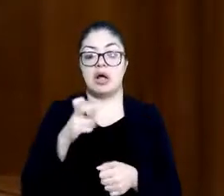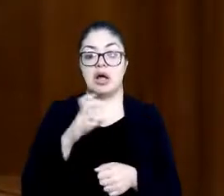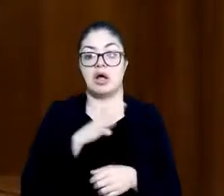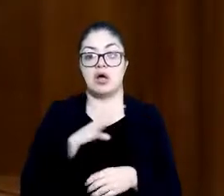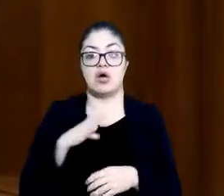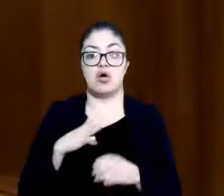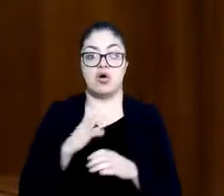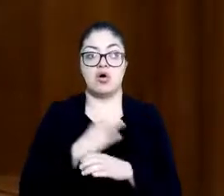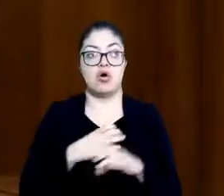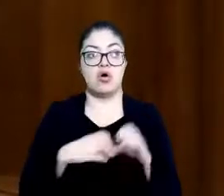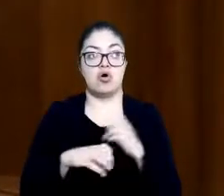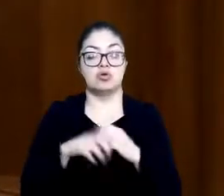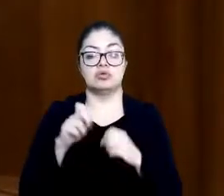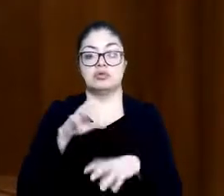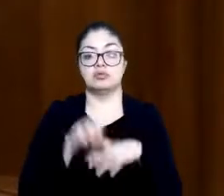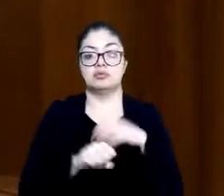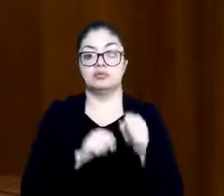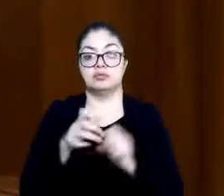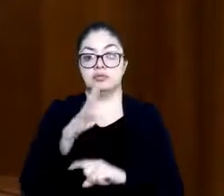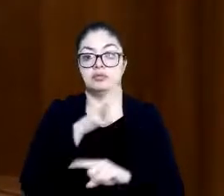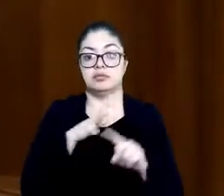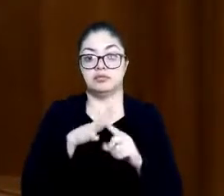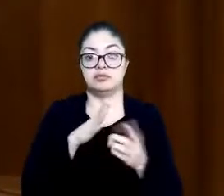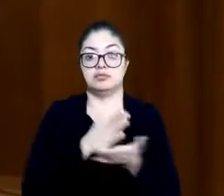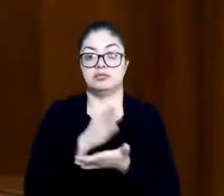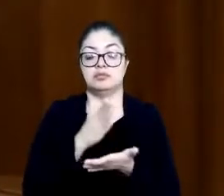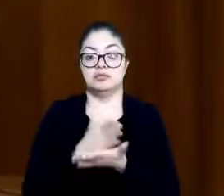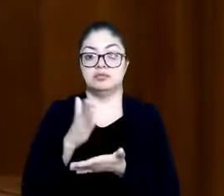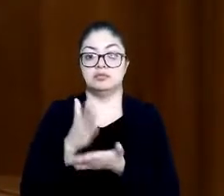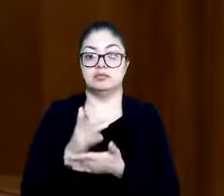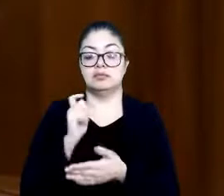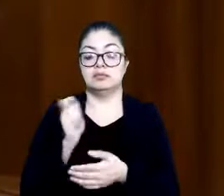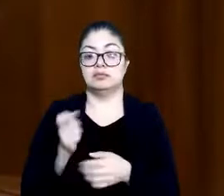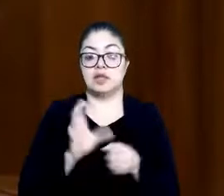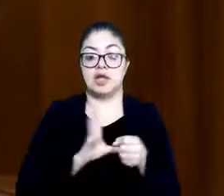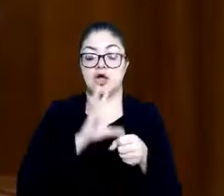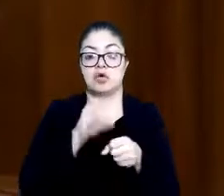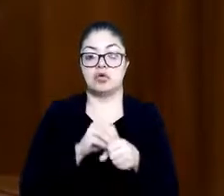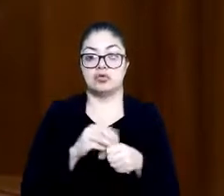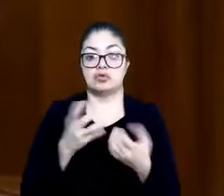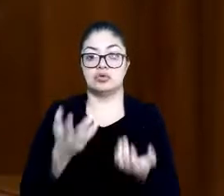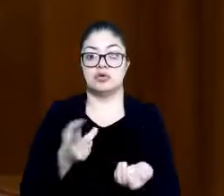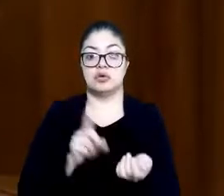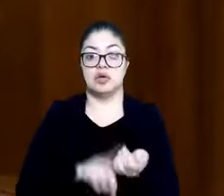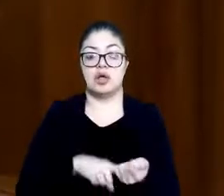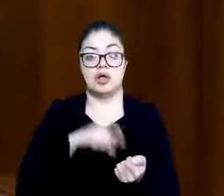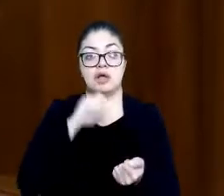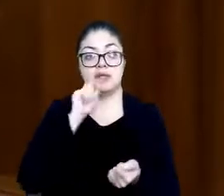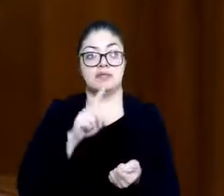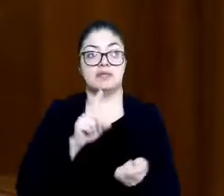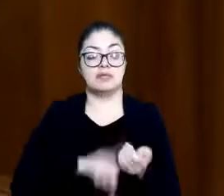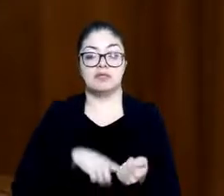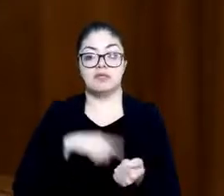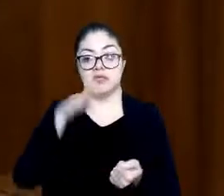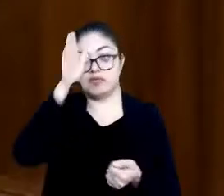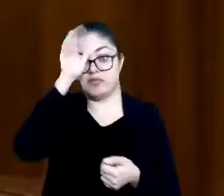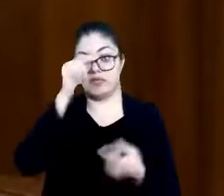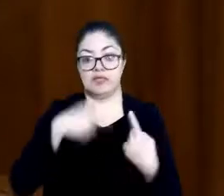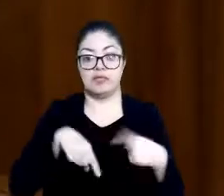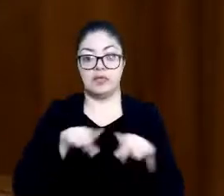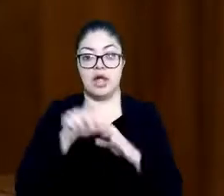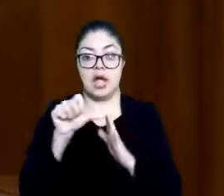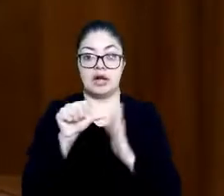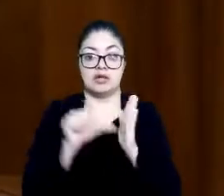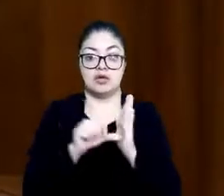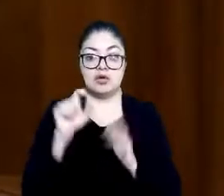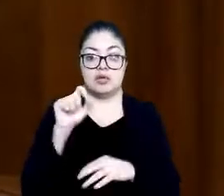en contextos laborales accesibles, abiertos e inclusivos, evidenciando que lo establecido en el artículo 27